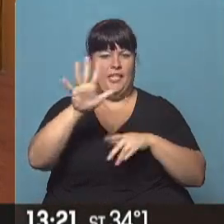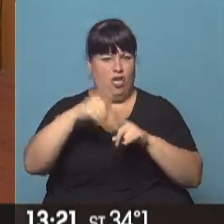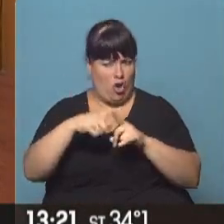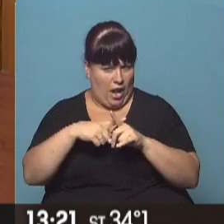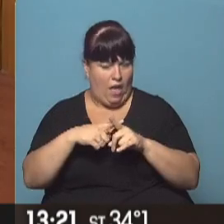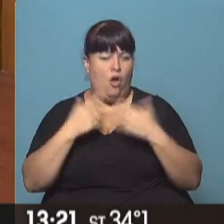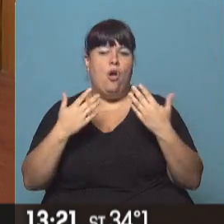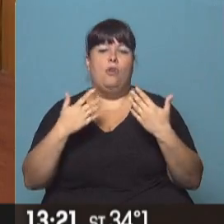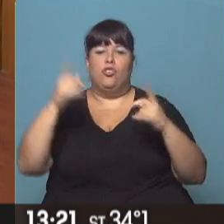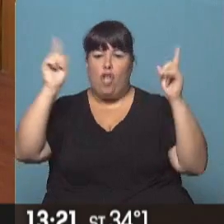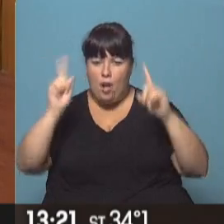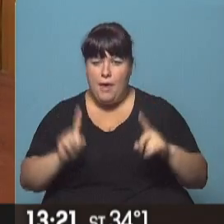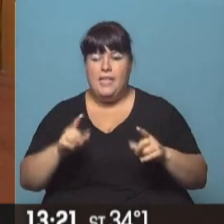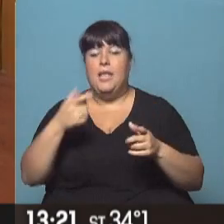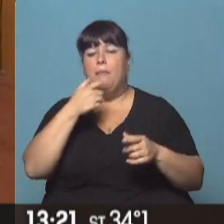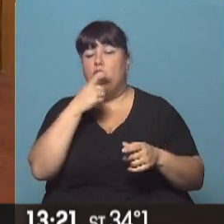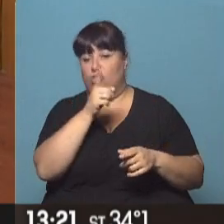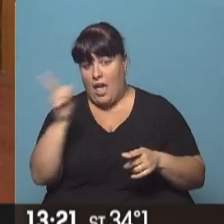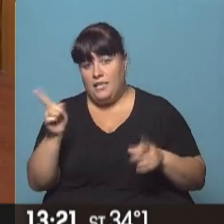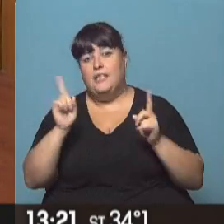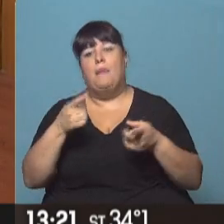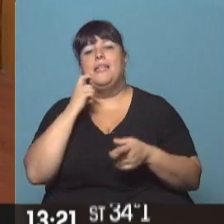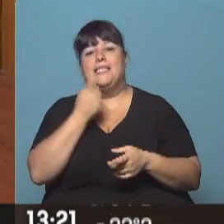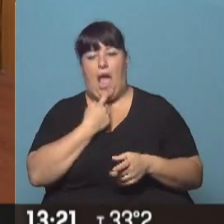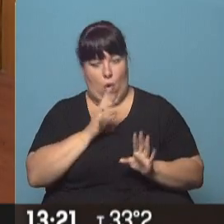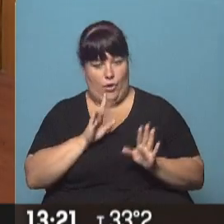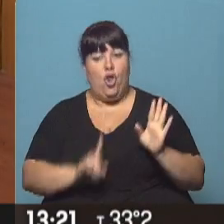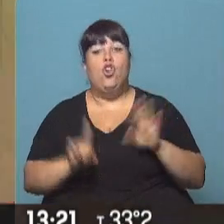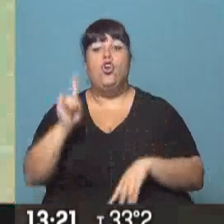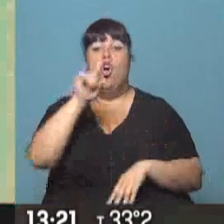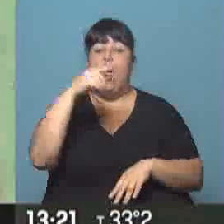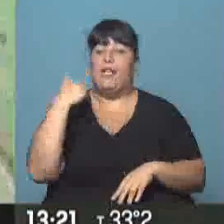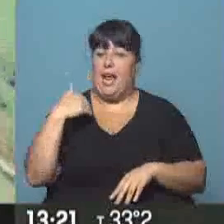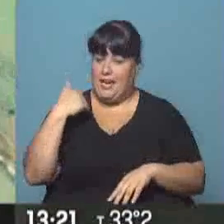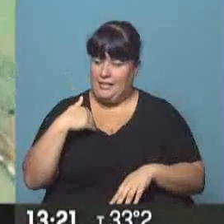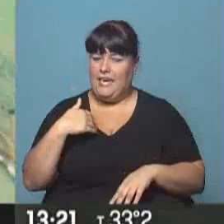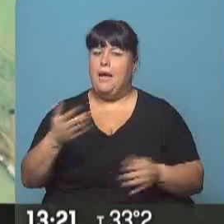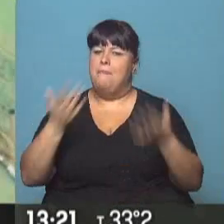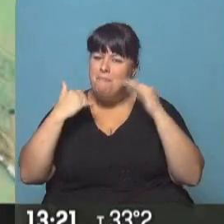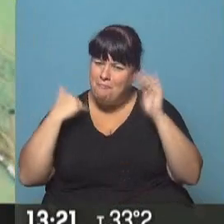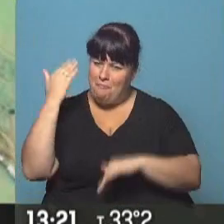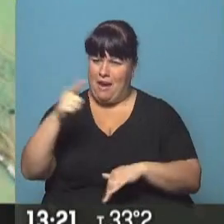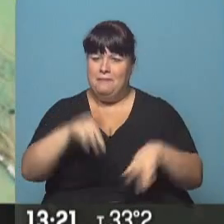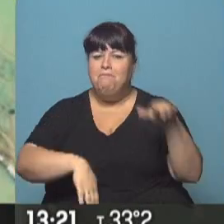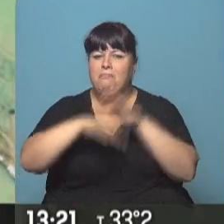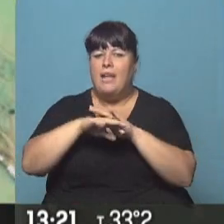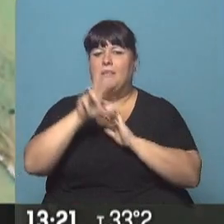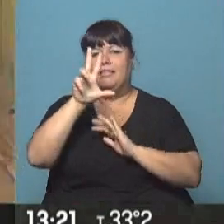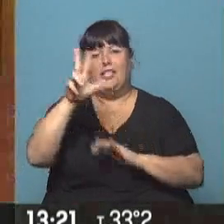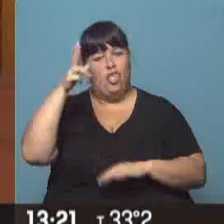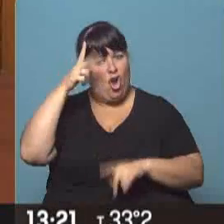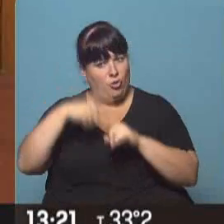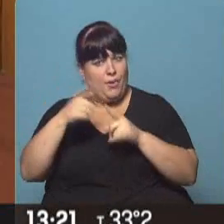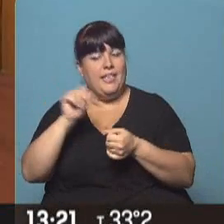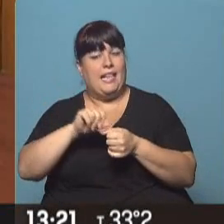grados, la posibilidad de tormentas en el este de Mendoza y también en San Luis. Sobre el noroeste argentino, mucho más calor. Allí las máximas alcanzarán los 38 grados